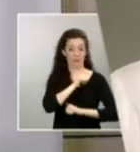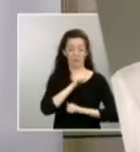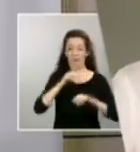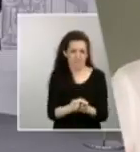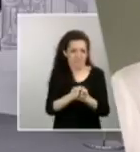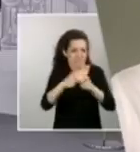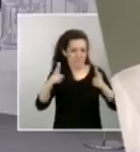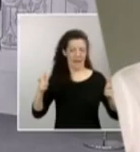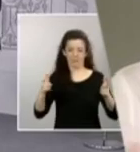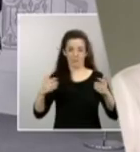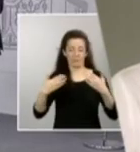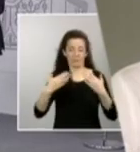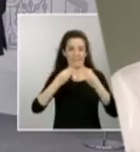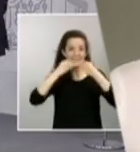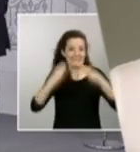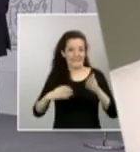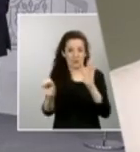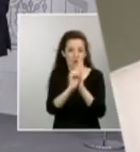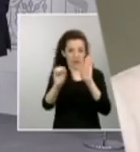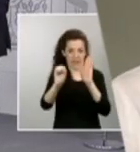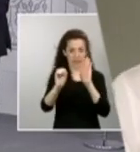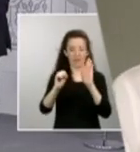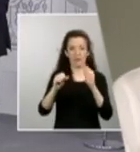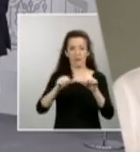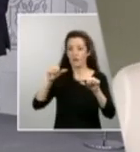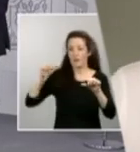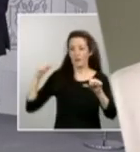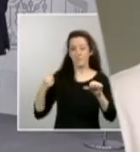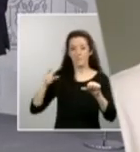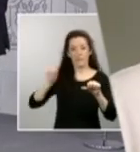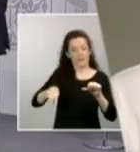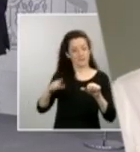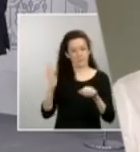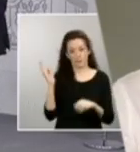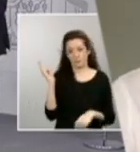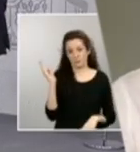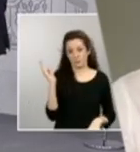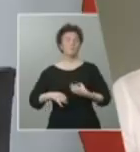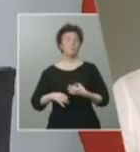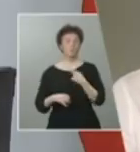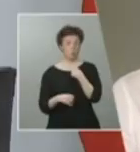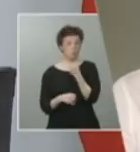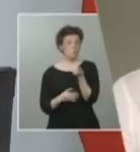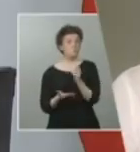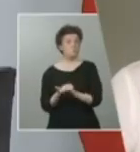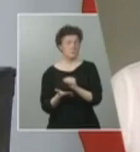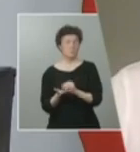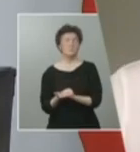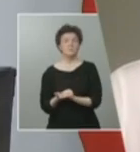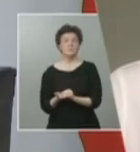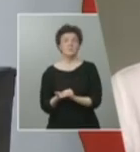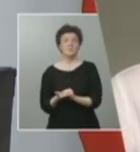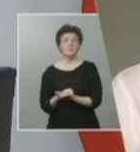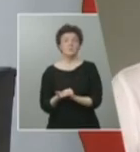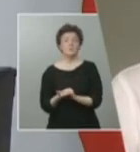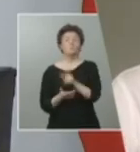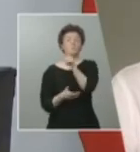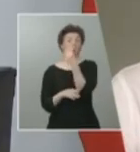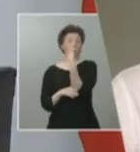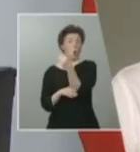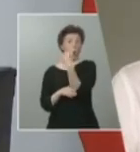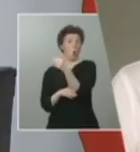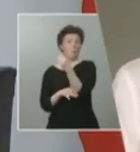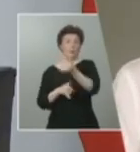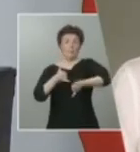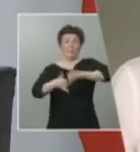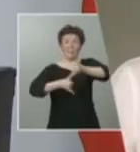estamos viendo en los sondeos, en las encuestas, no tienen los avales de los españoles para convertirse en presidenta del gobierno, sino que además estamos viendo que como ministra de